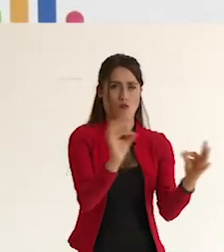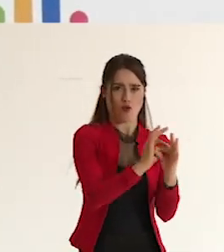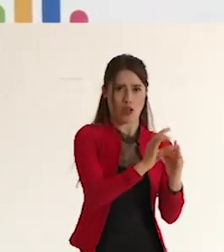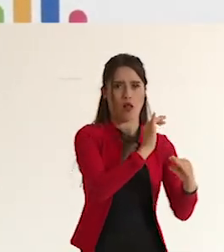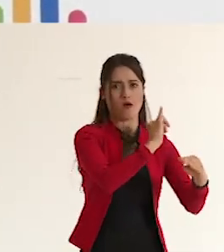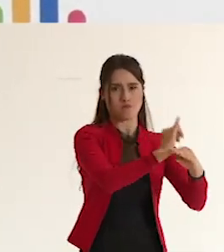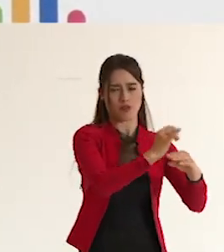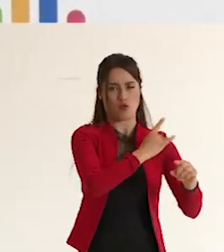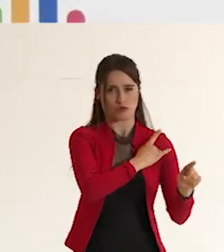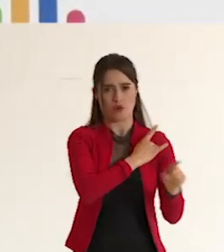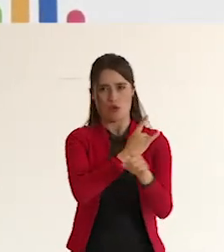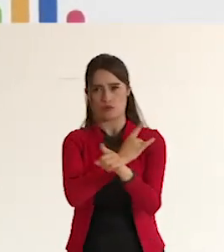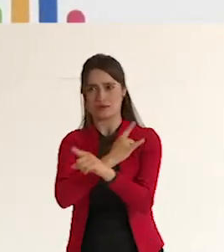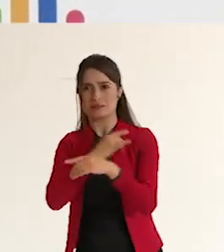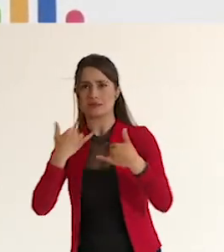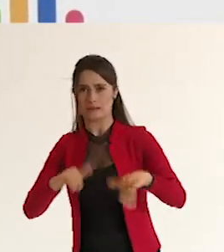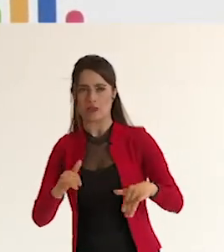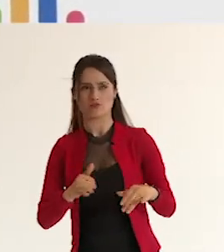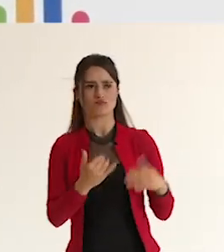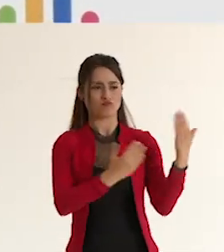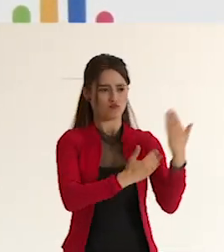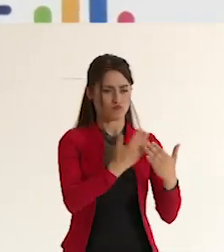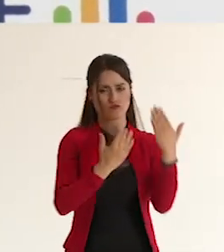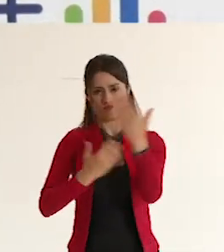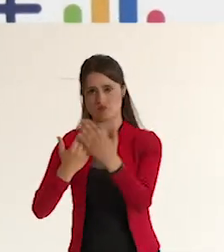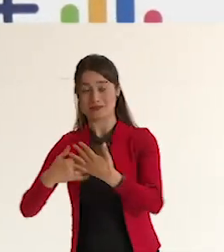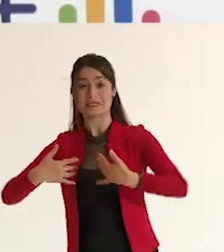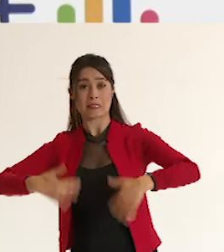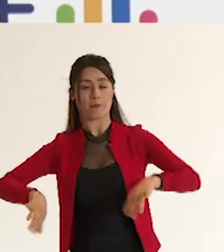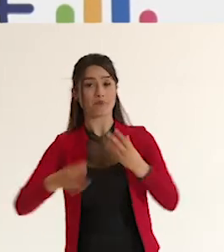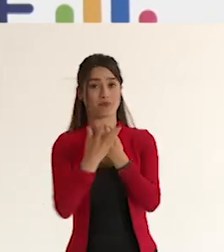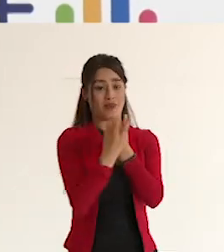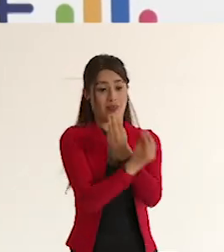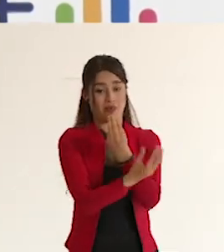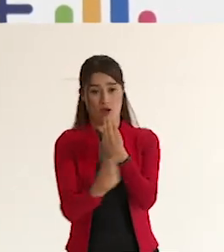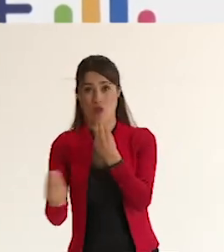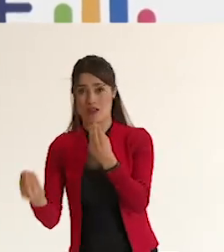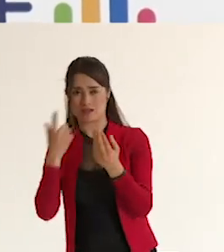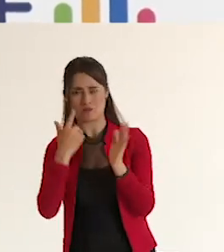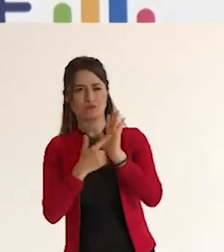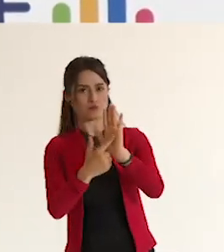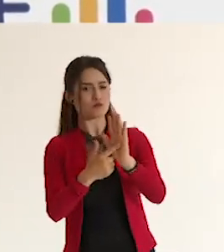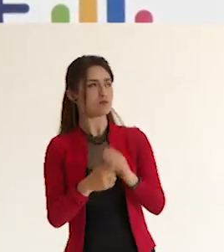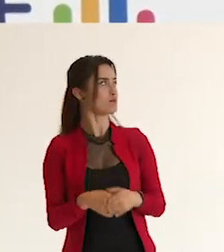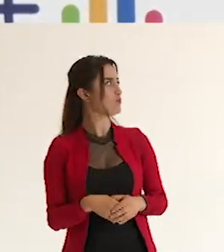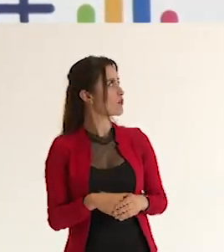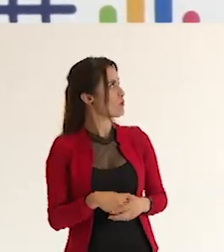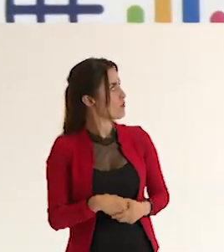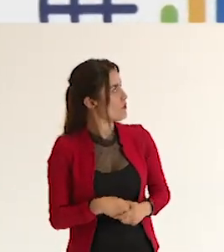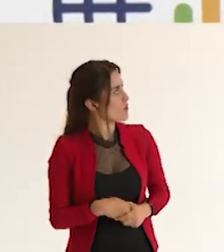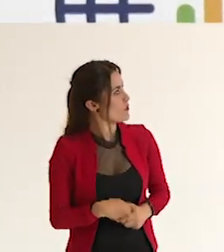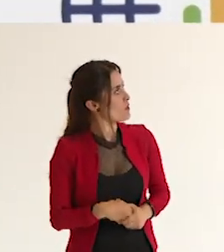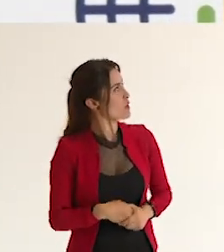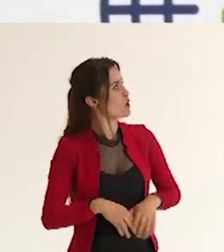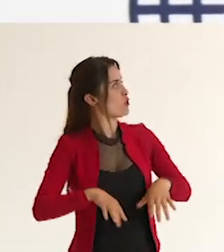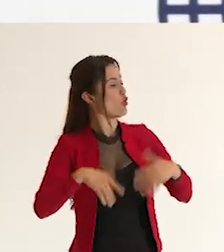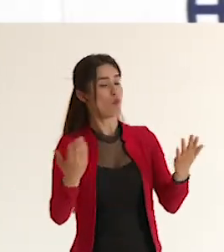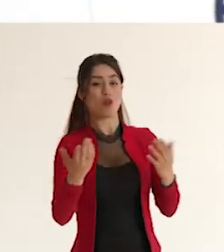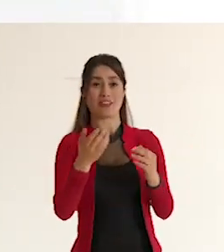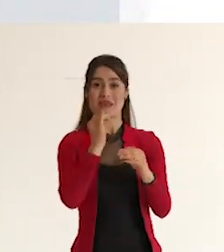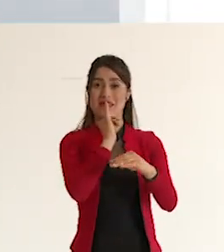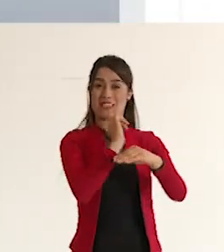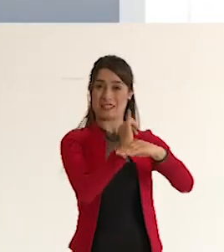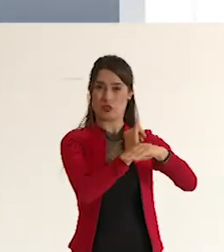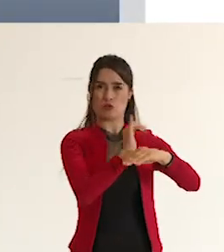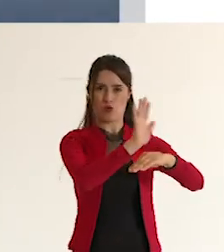así un vistazo de las categorías a nivel de diseño institucional nos interesa preguntarle a la institución cómo